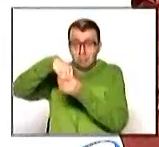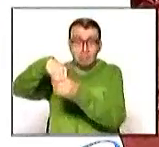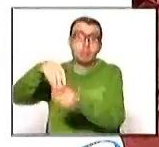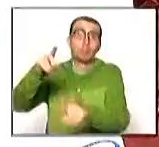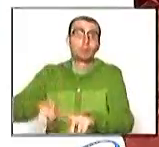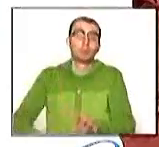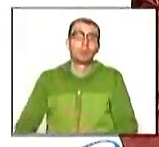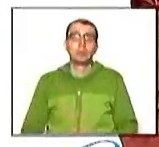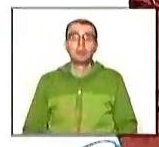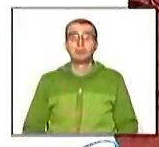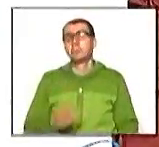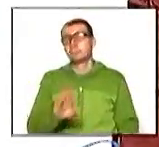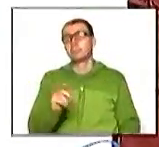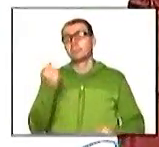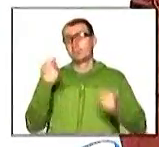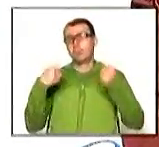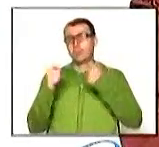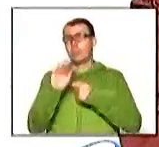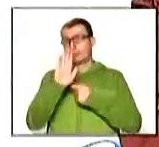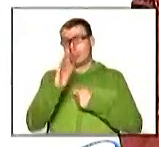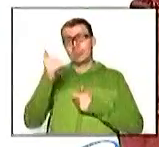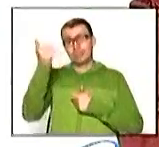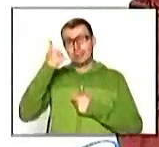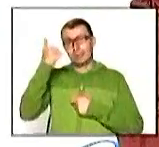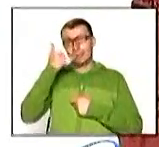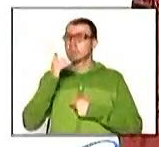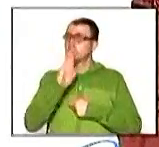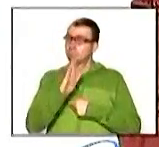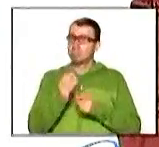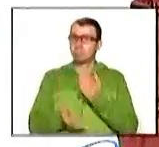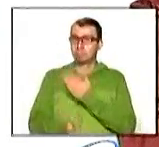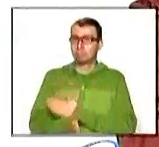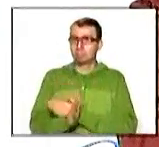corte de comerciales y ya regresamos con ustedes con más llamadas por nuestra línea gratis